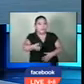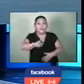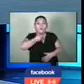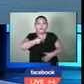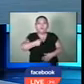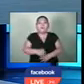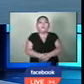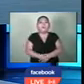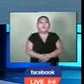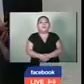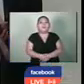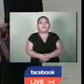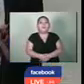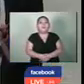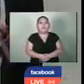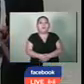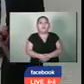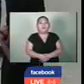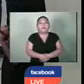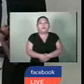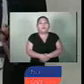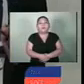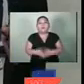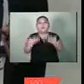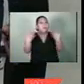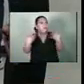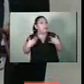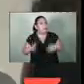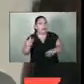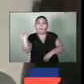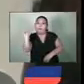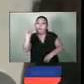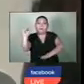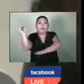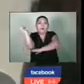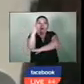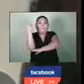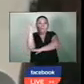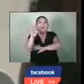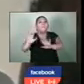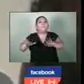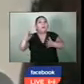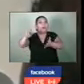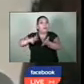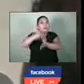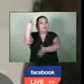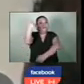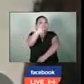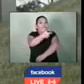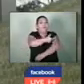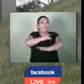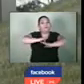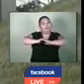informe. De emergencia autorizaron en Estados Unidos una tercera dosis de vacuna contra el coronavirus, esto